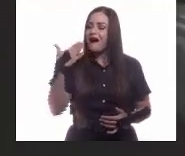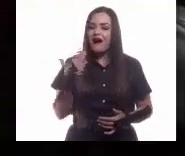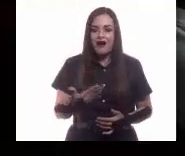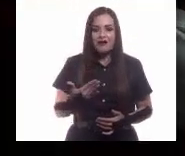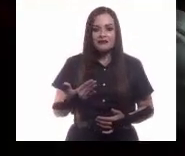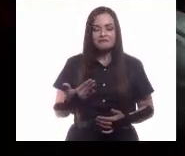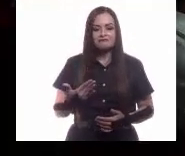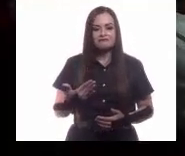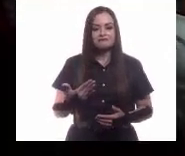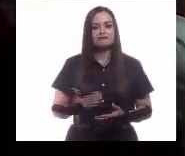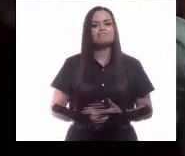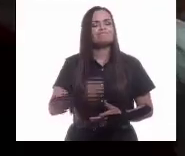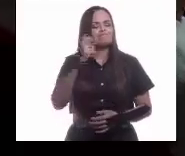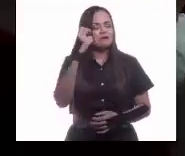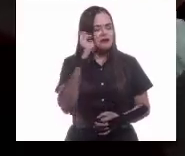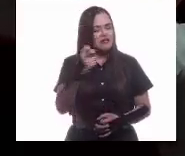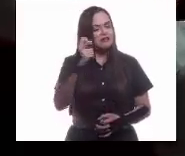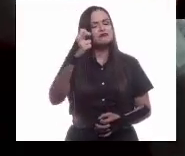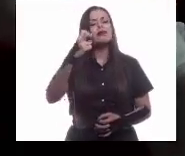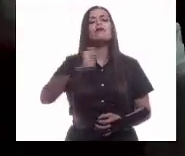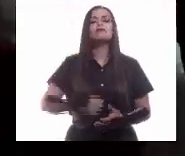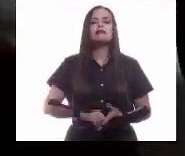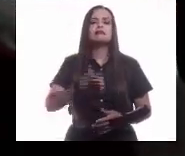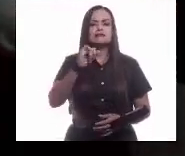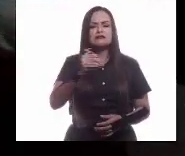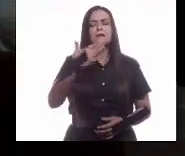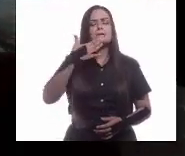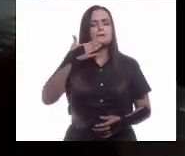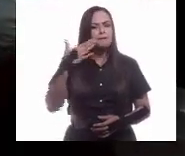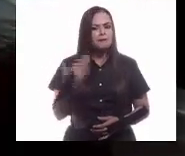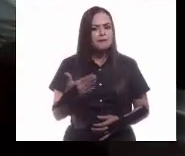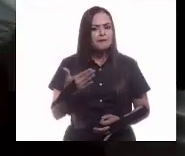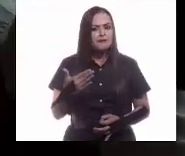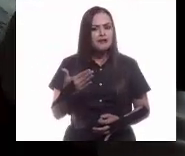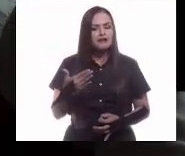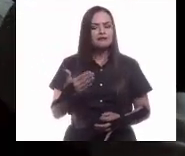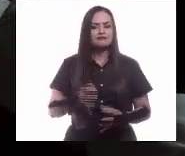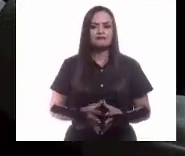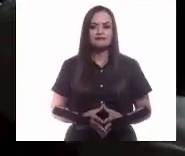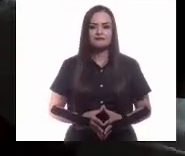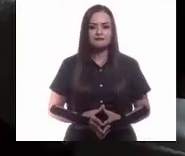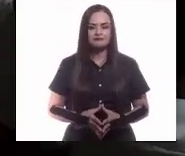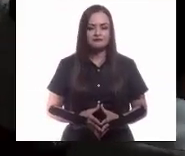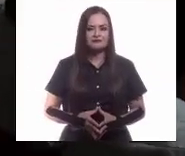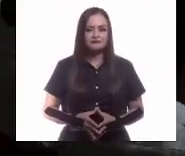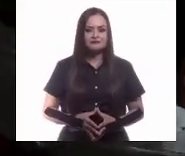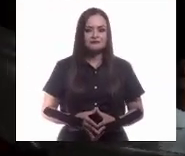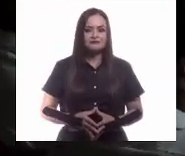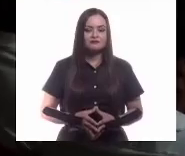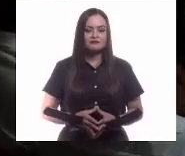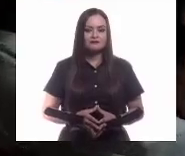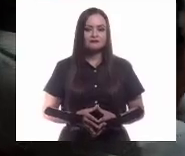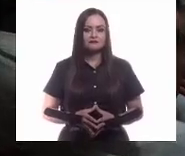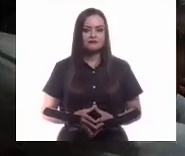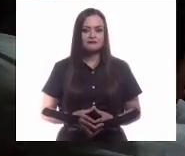duda nos va a ayudar a enfrentar de mejor manera la actual desaceleración.